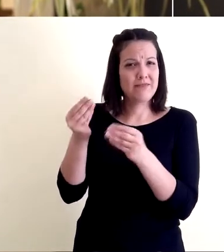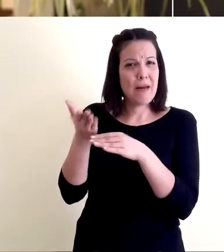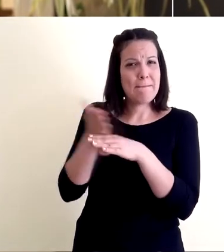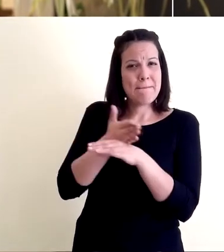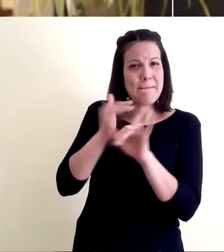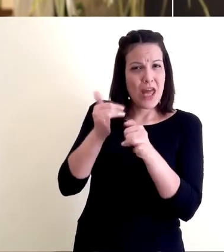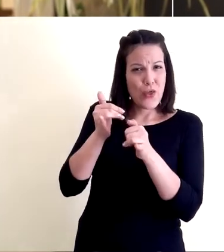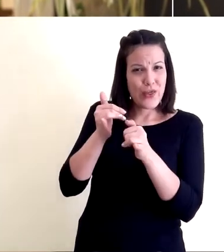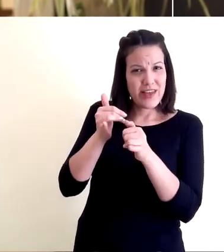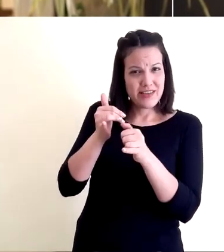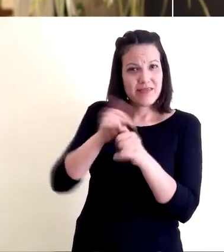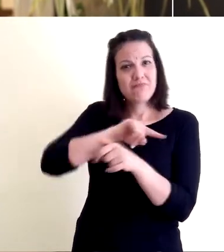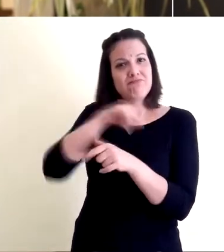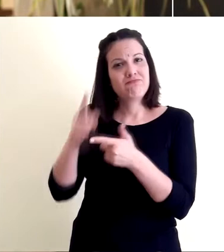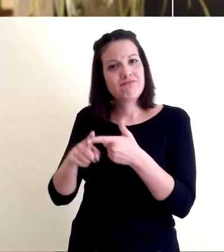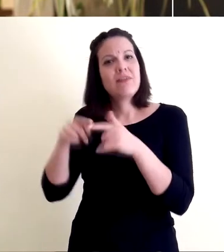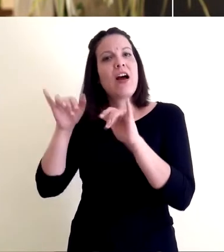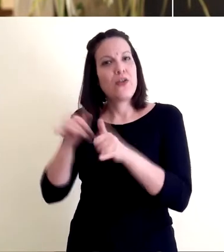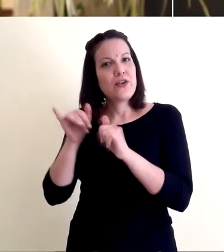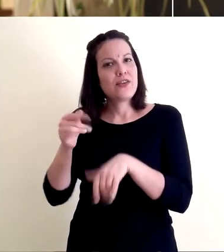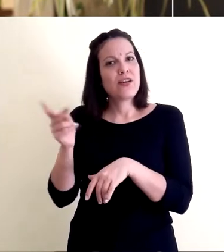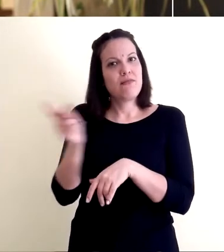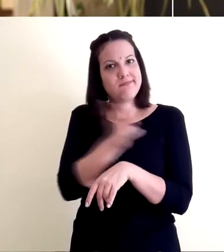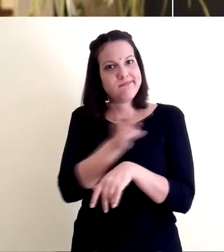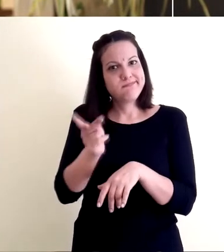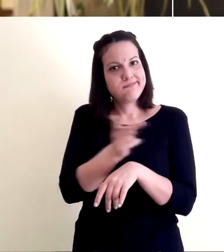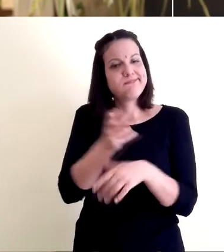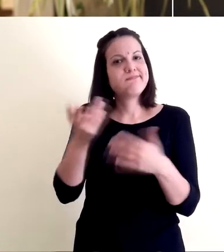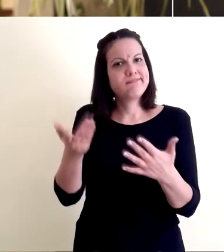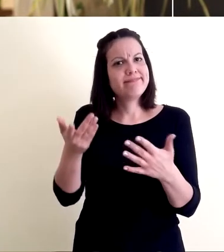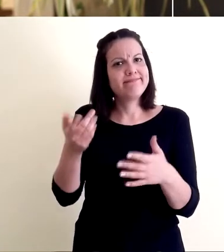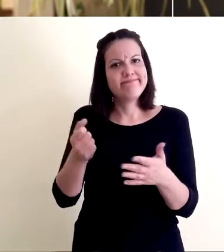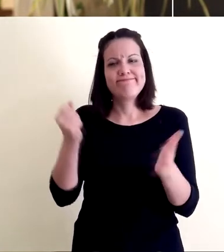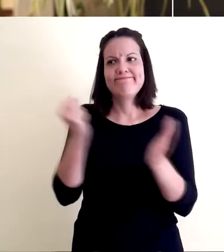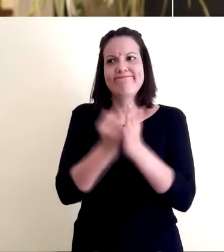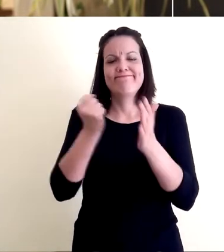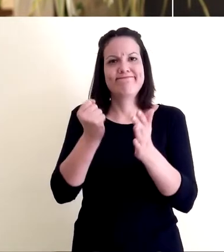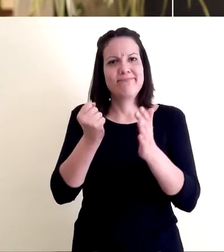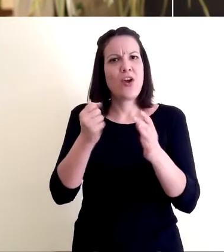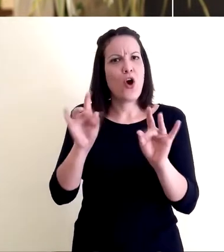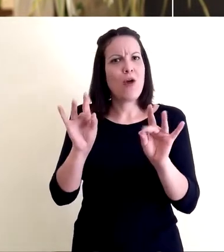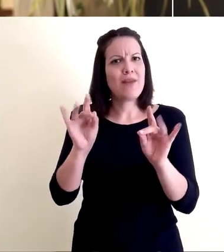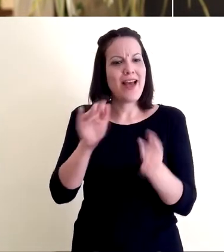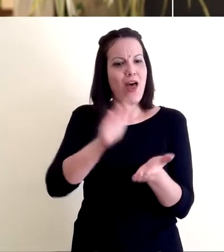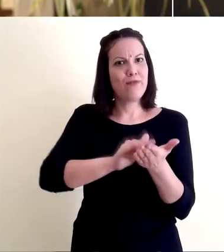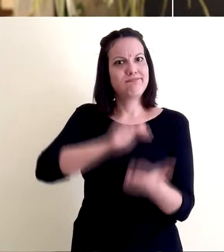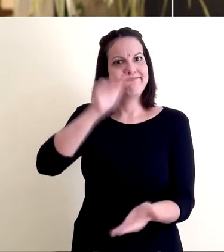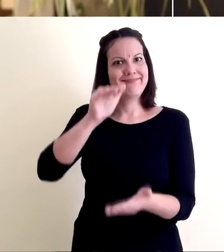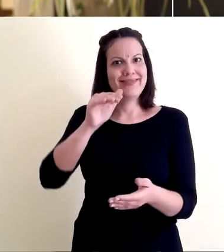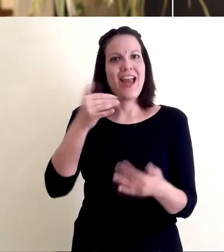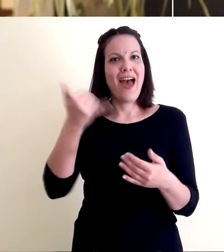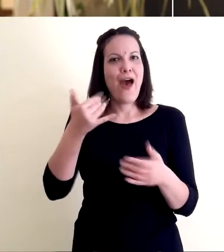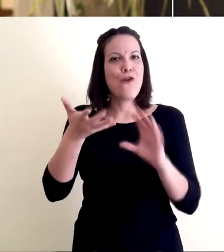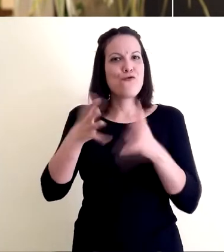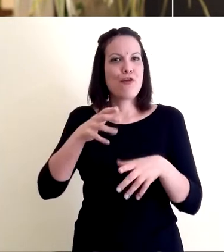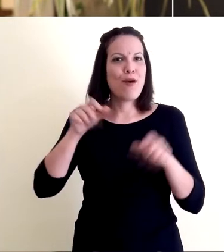preadolescencia y la adolescencia. Son momentos muy complicados, que tienen sus lógicas particulares,